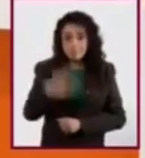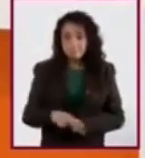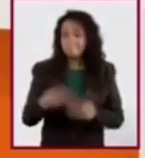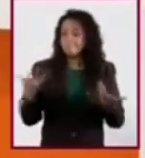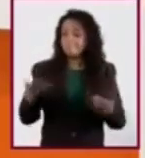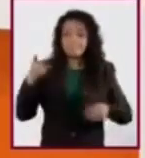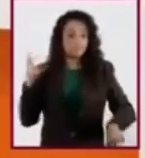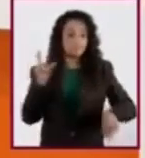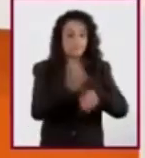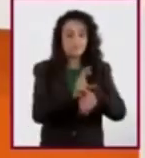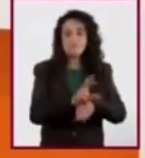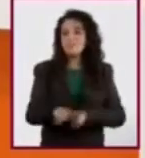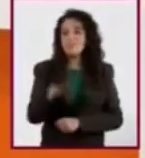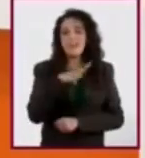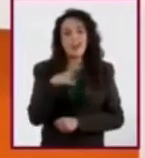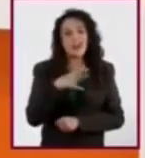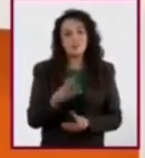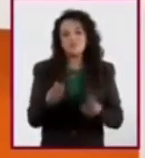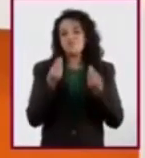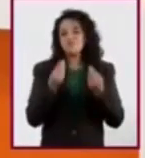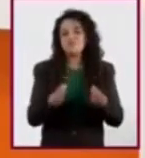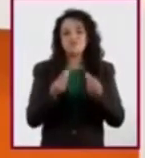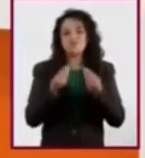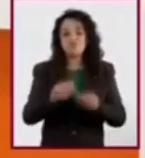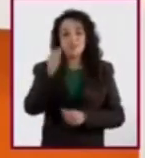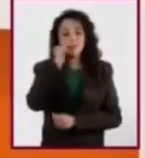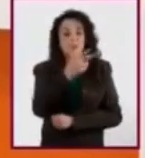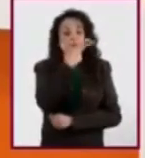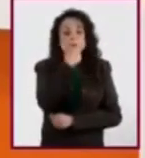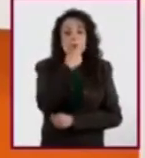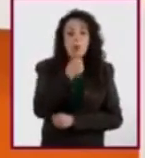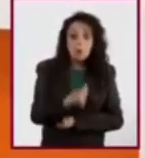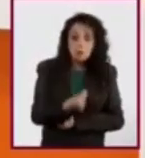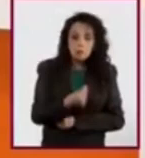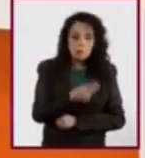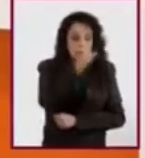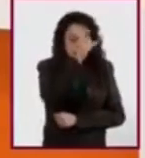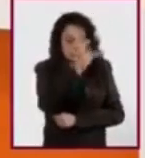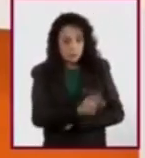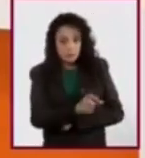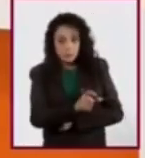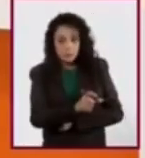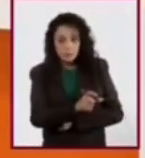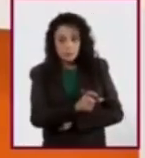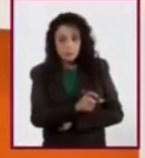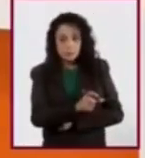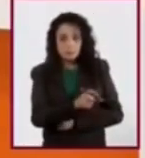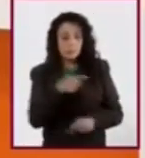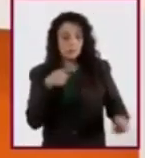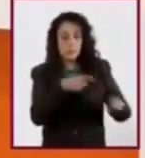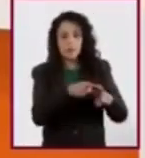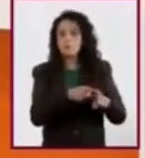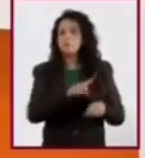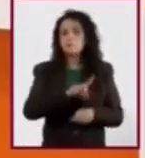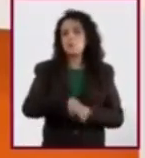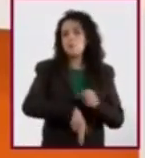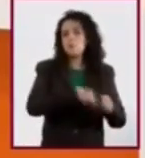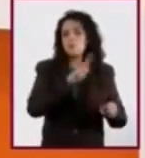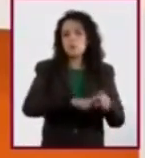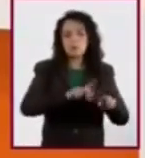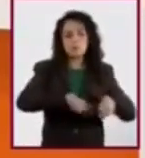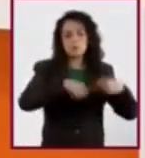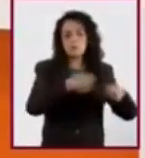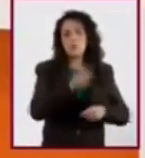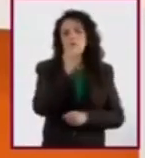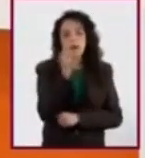machismo, es decir, la creencia de que los varones o los humanos del sexo masculino tienen privilegios naturales negados a